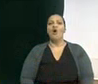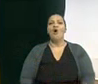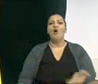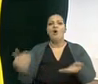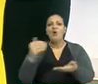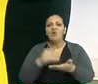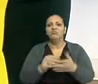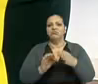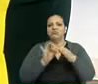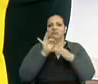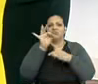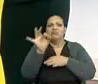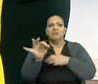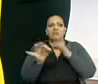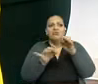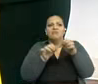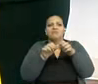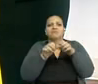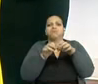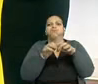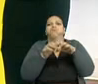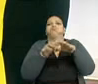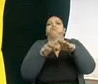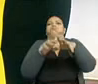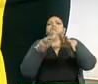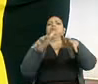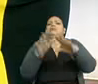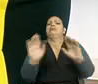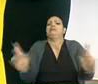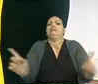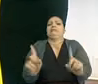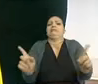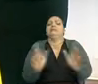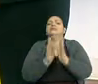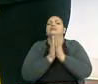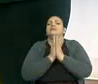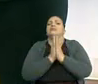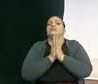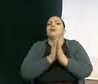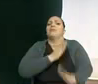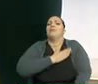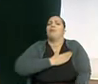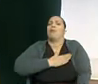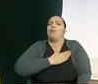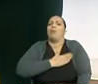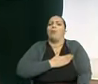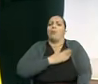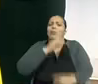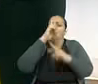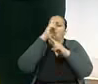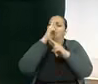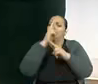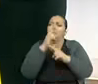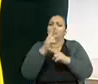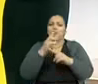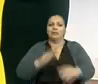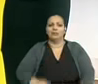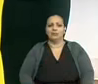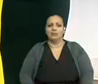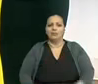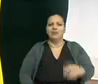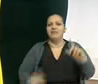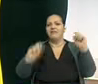dice a la gente, por favor, evitemos, sí, respetemos, no hagamos fiestas, no provoquemos el